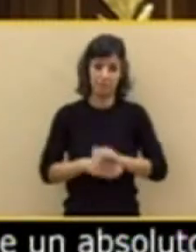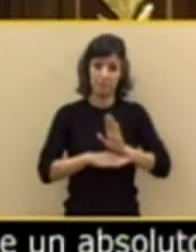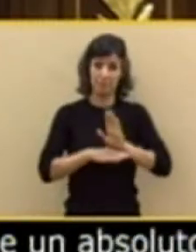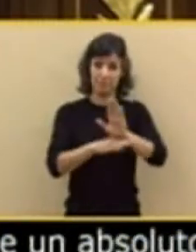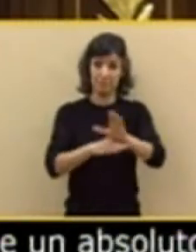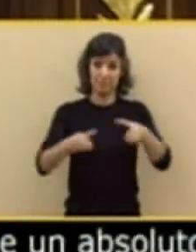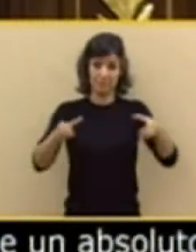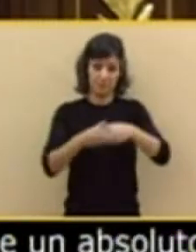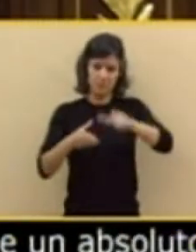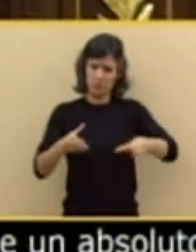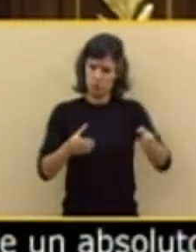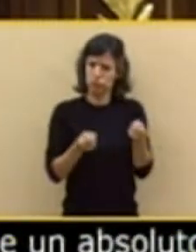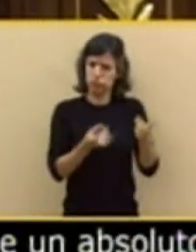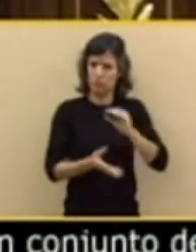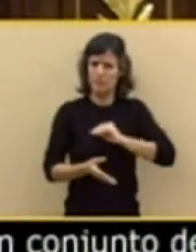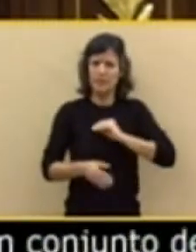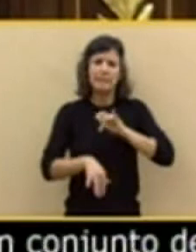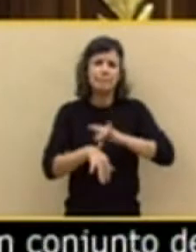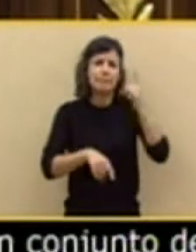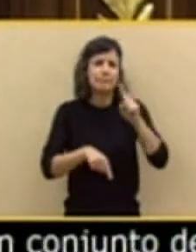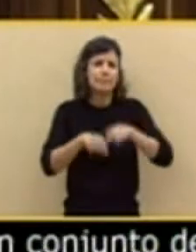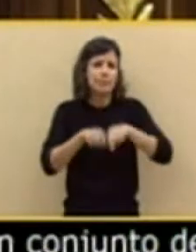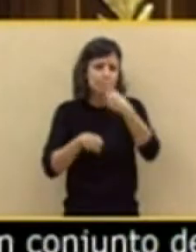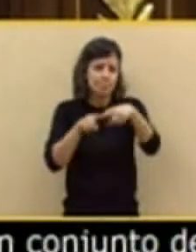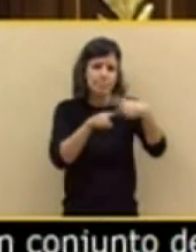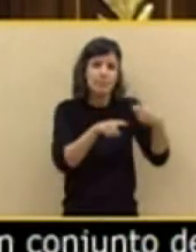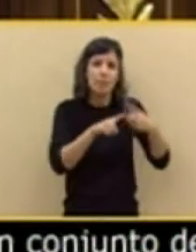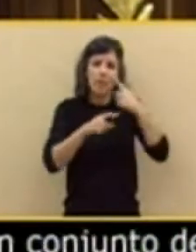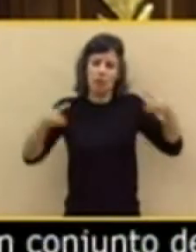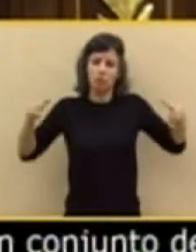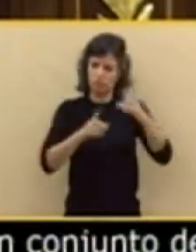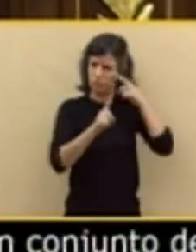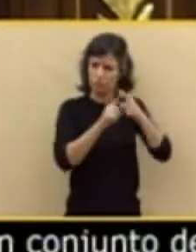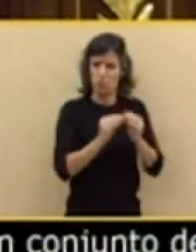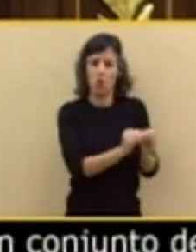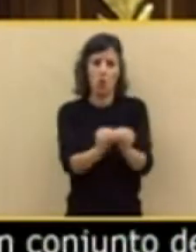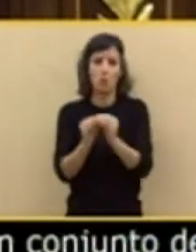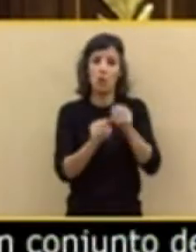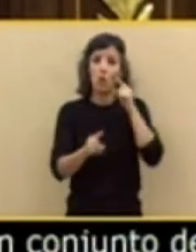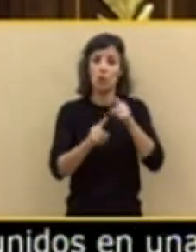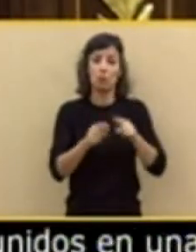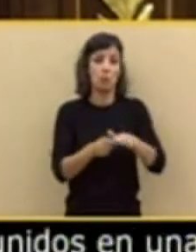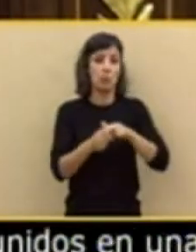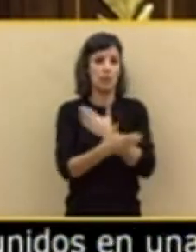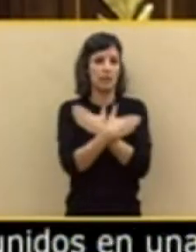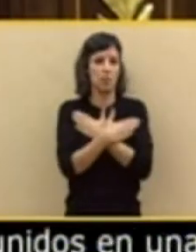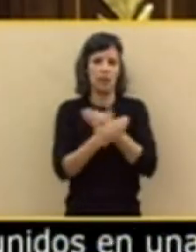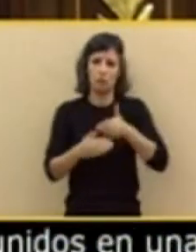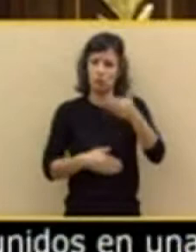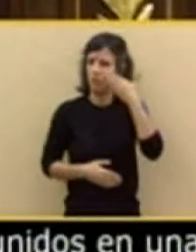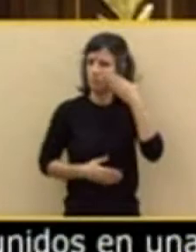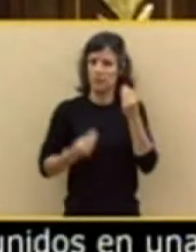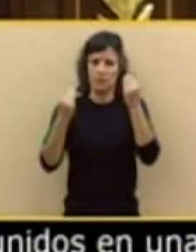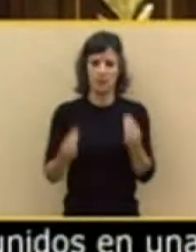eso se traduce en votos para el Partido Popular. O sea, el haber, vamos a poner, como dicen los titulares mayoritarios,